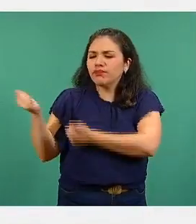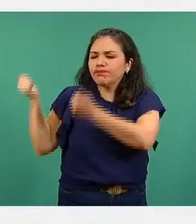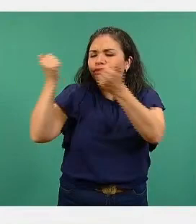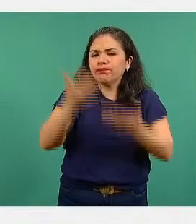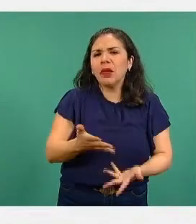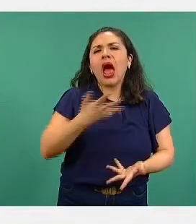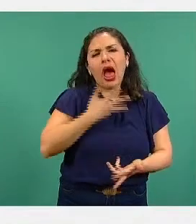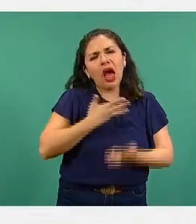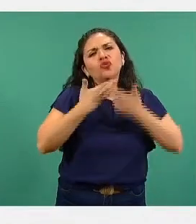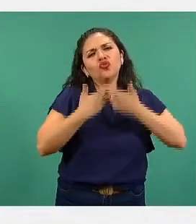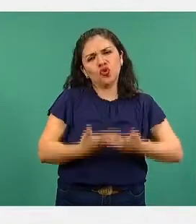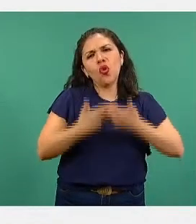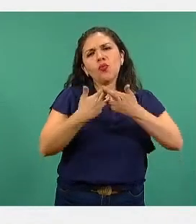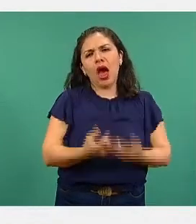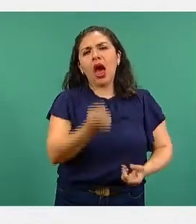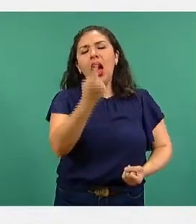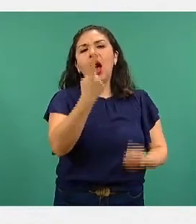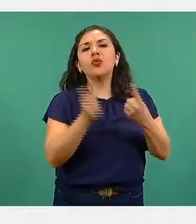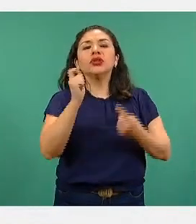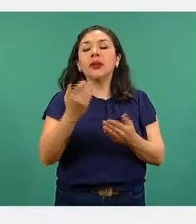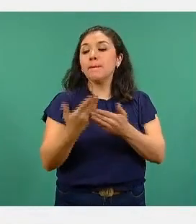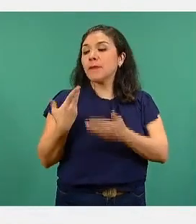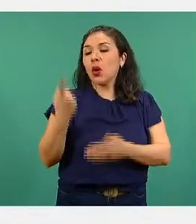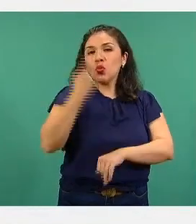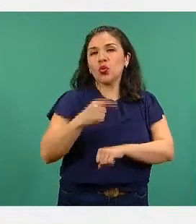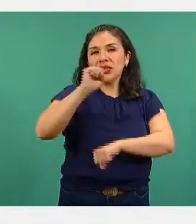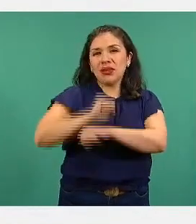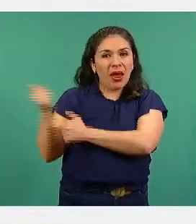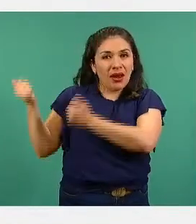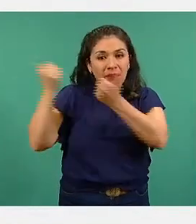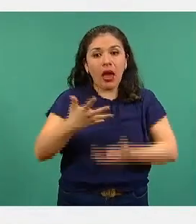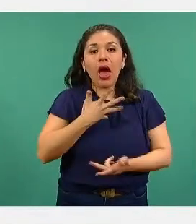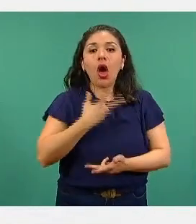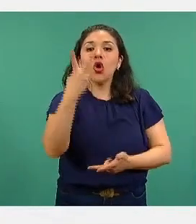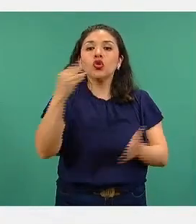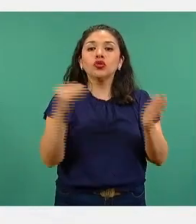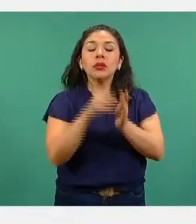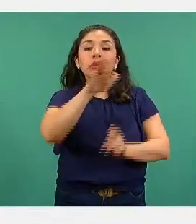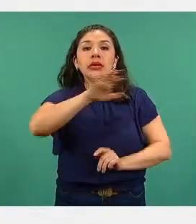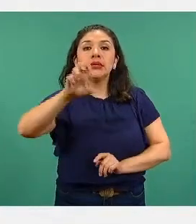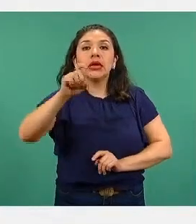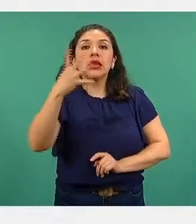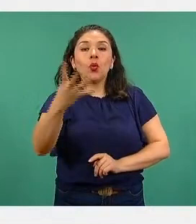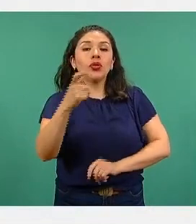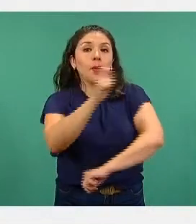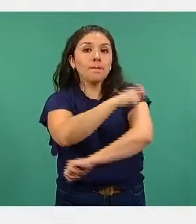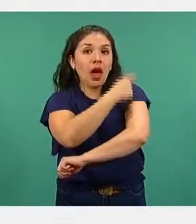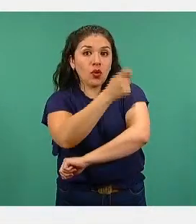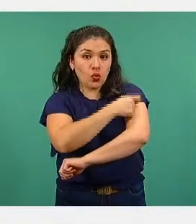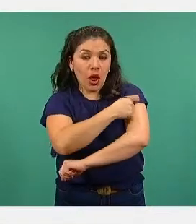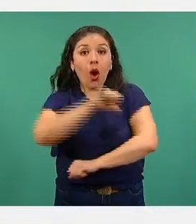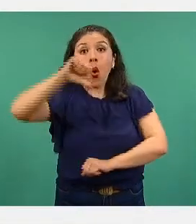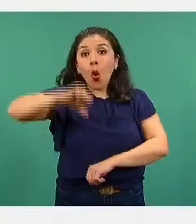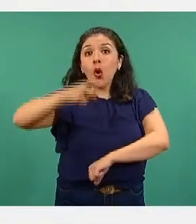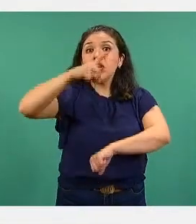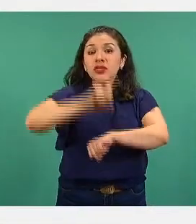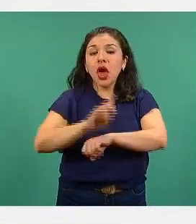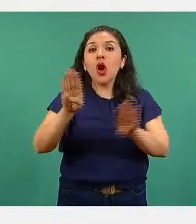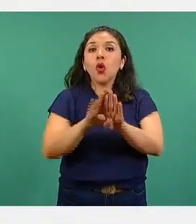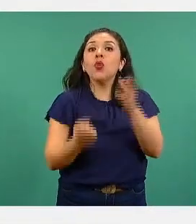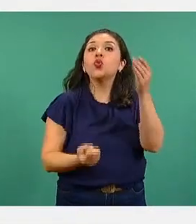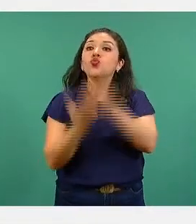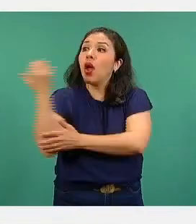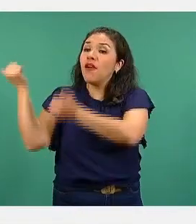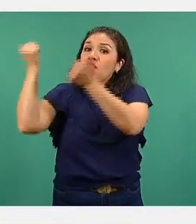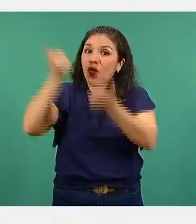algunos remanentes del paquete de la semana pasada, 2.534 dosis. El día de hoy, en términos del nuevo paquete,